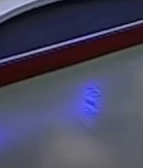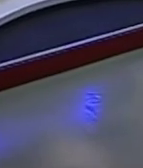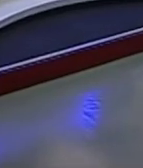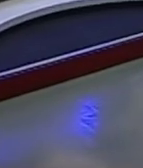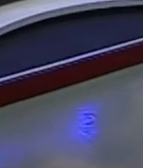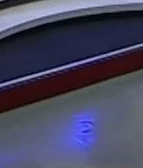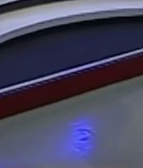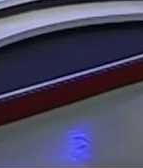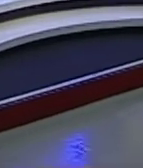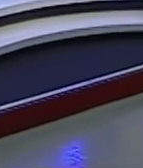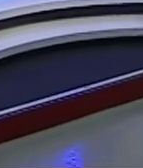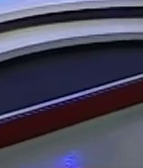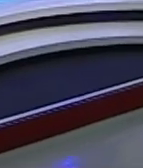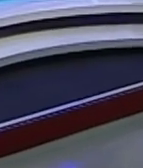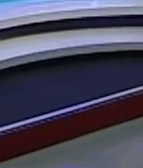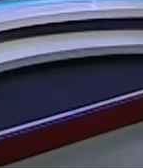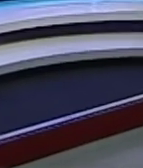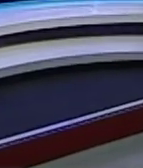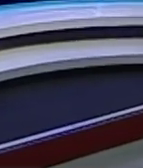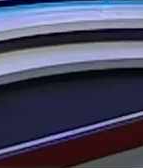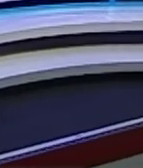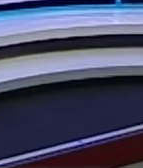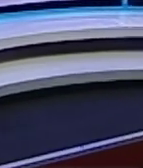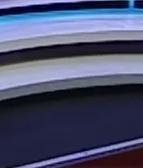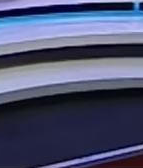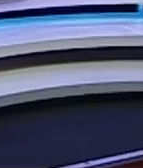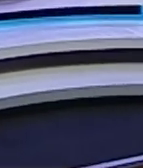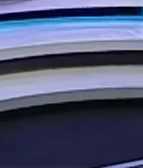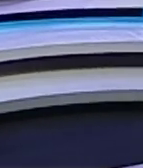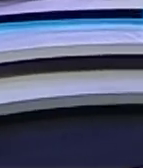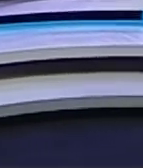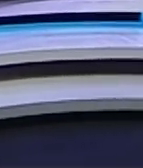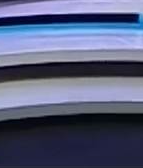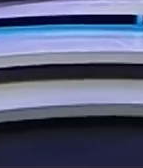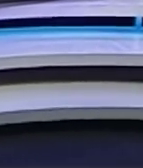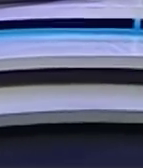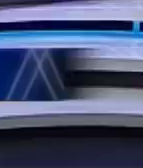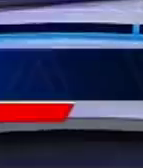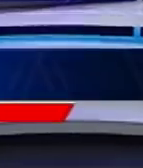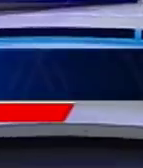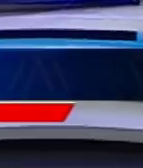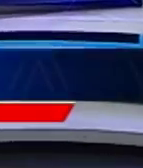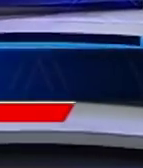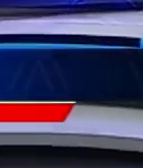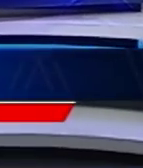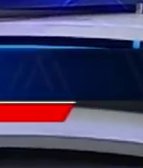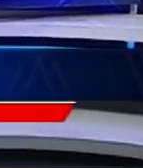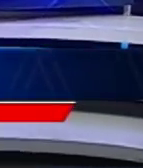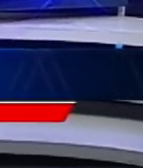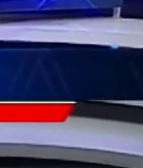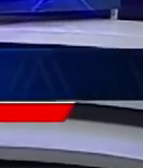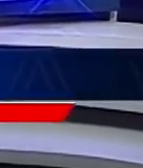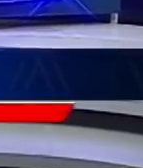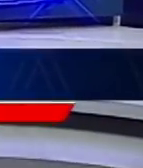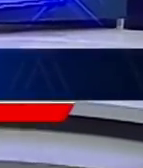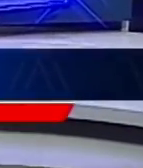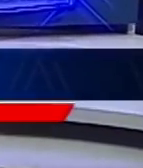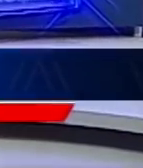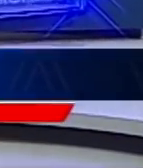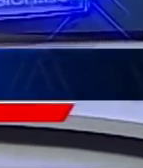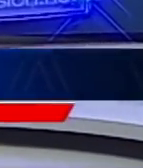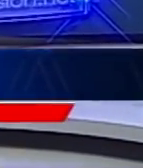Pronósticos negativos. Cámara de Comercio de Maracaibo advirtió. Bien, amigos, bienvenidos a la emisión meridiana de su